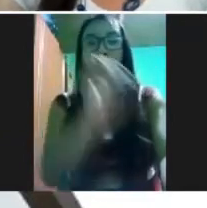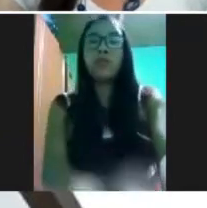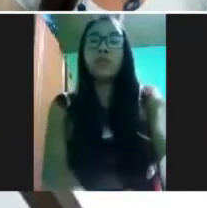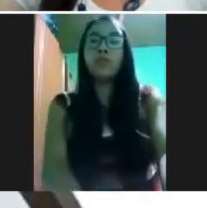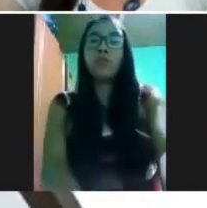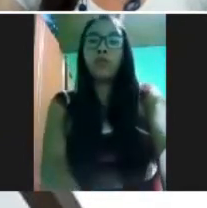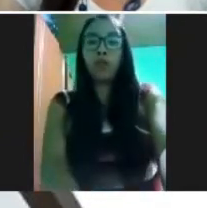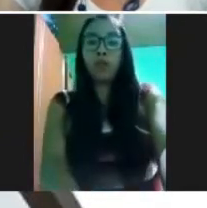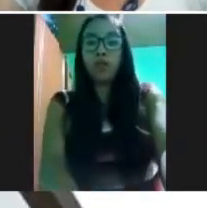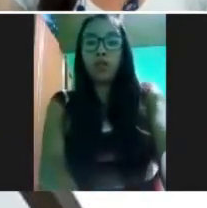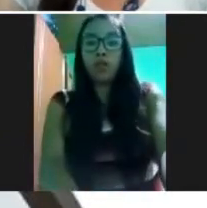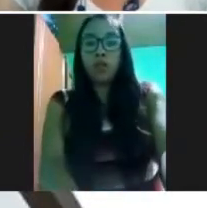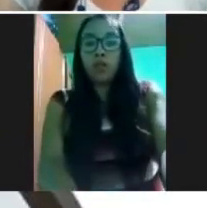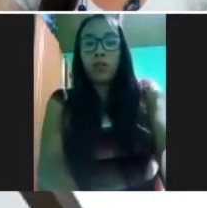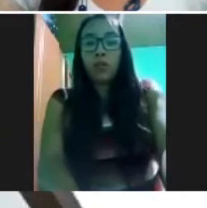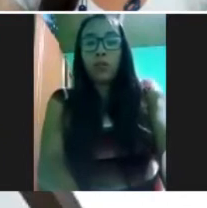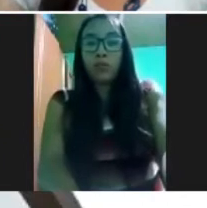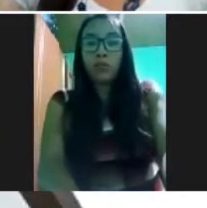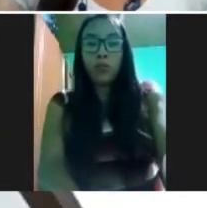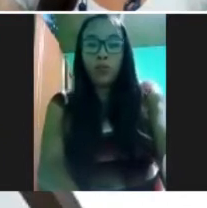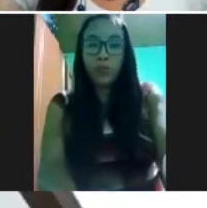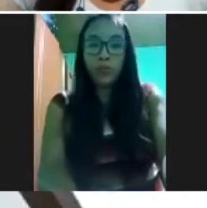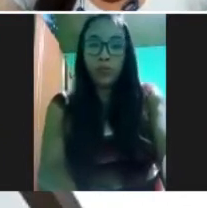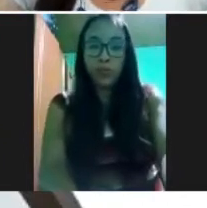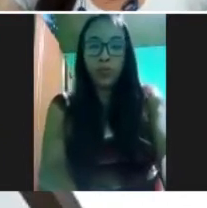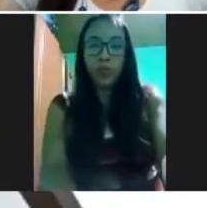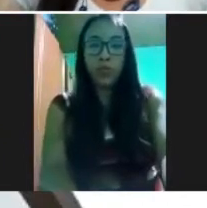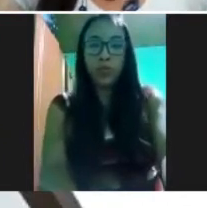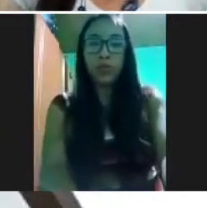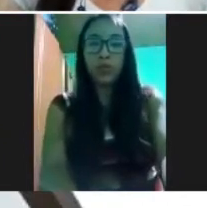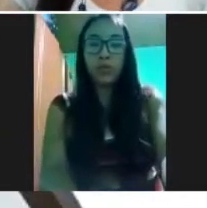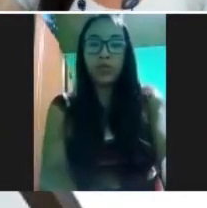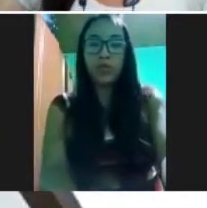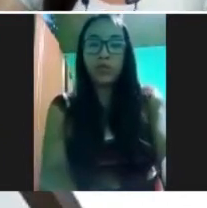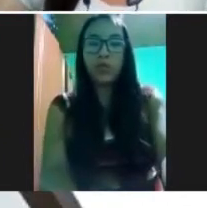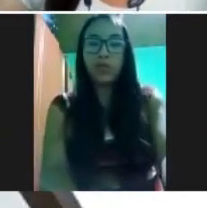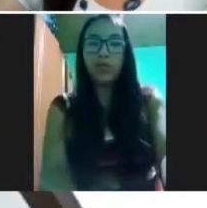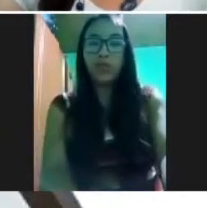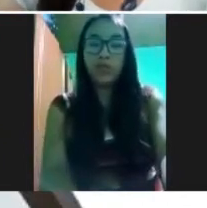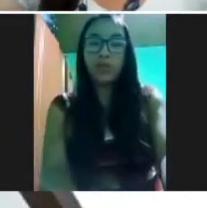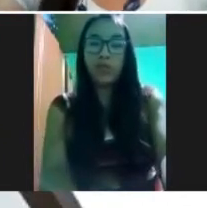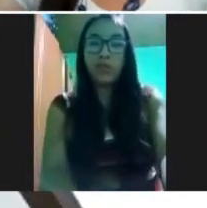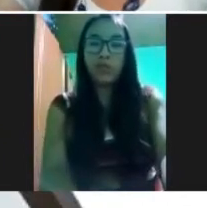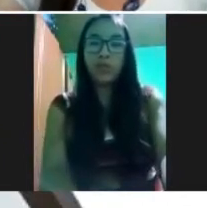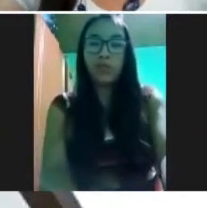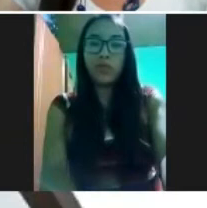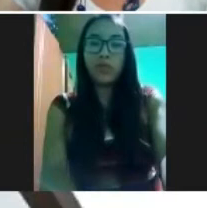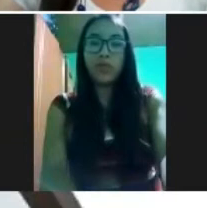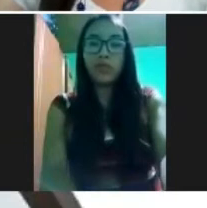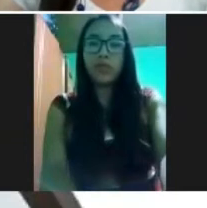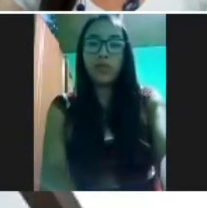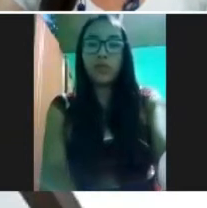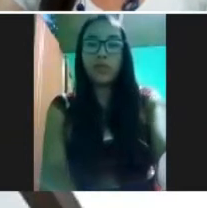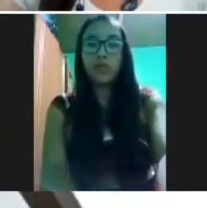habían necesidades, ya habían deficiencias, pues ahorita con la reducción del presupuesto pues va a estar mucho